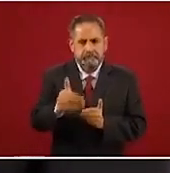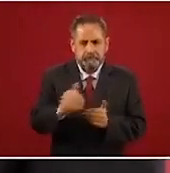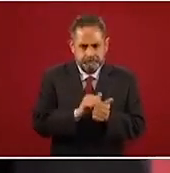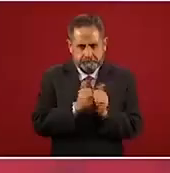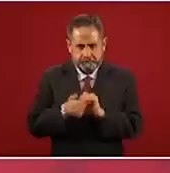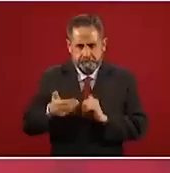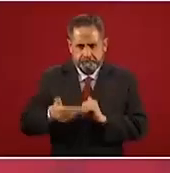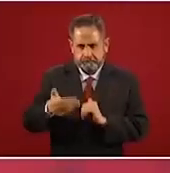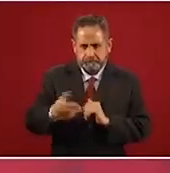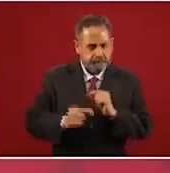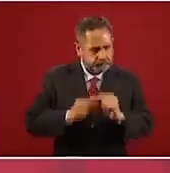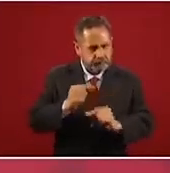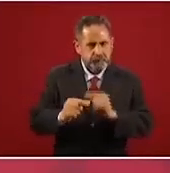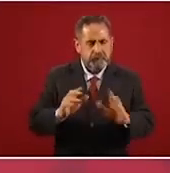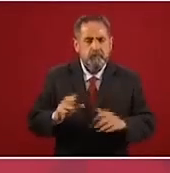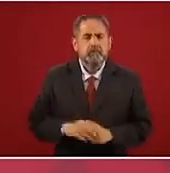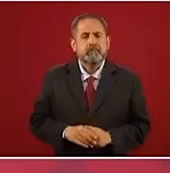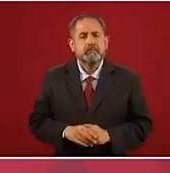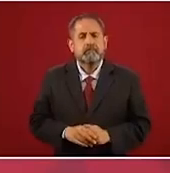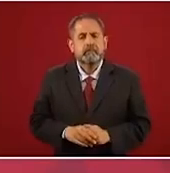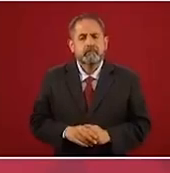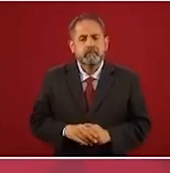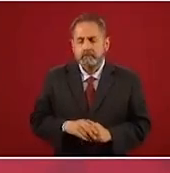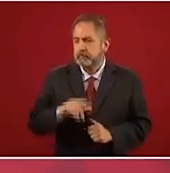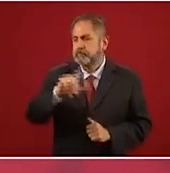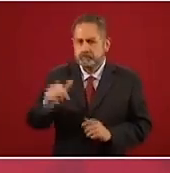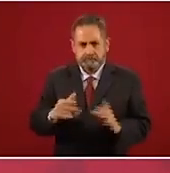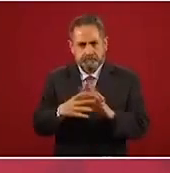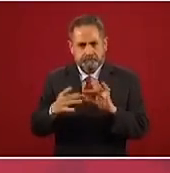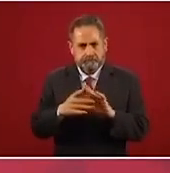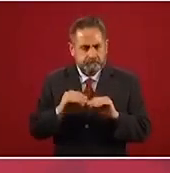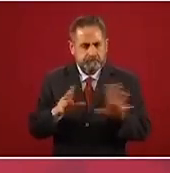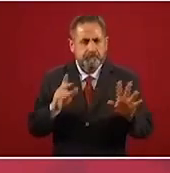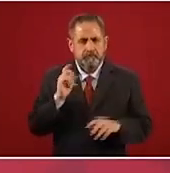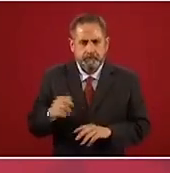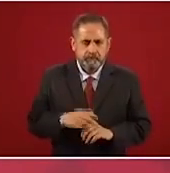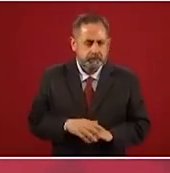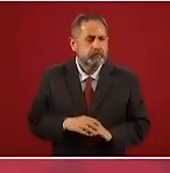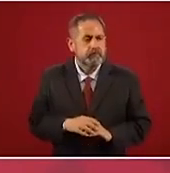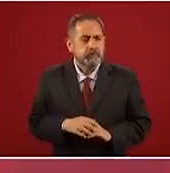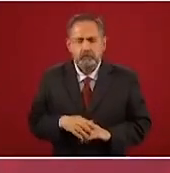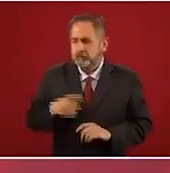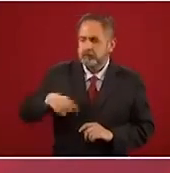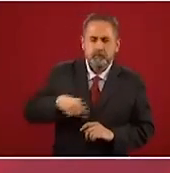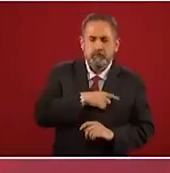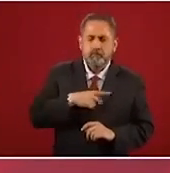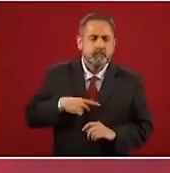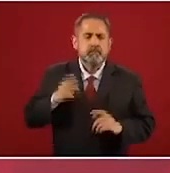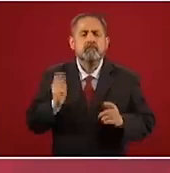proceso, poco a poco. Se les va a explicar, pero nosotros tenemos que